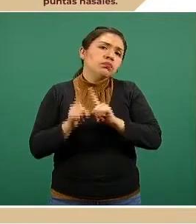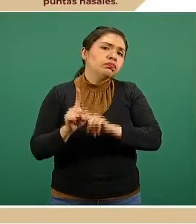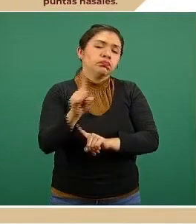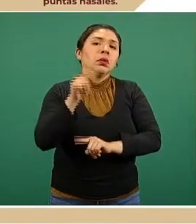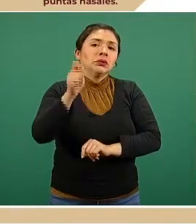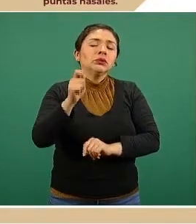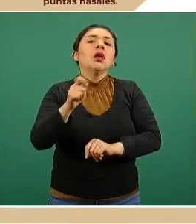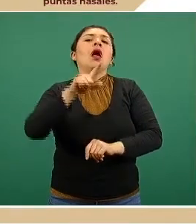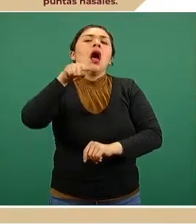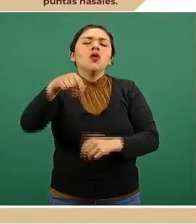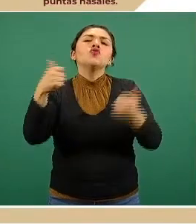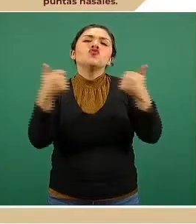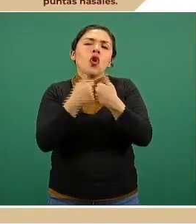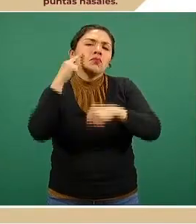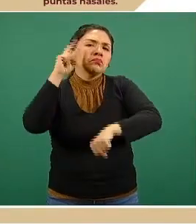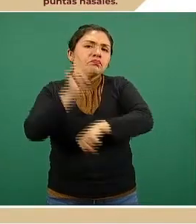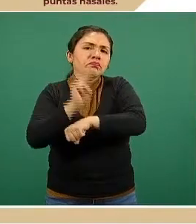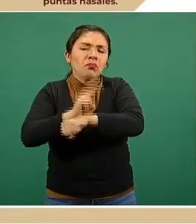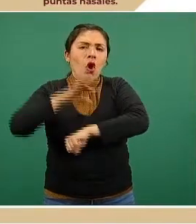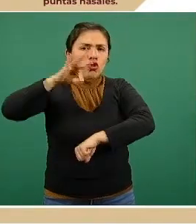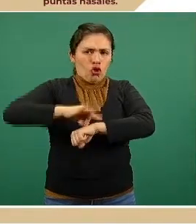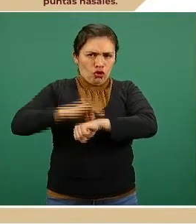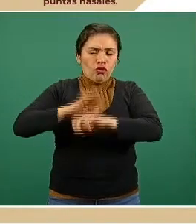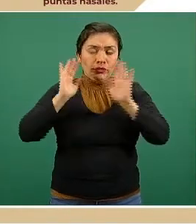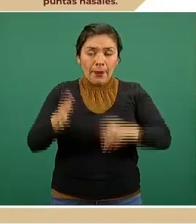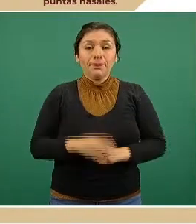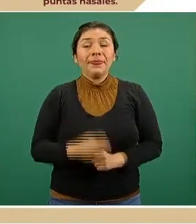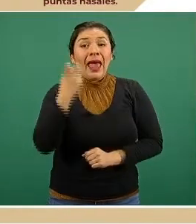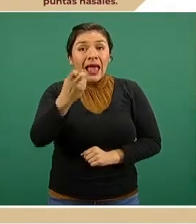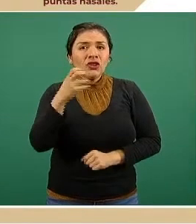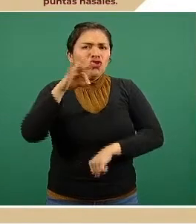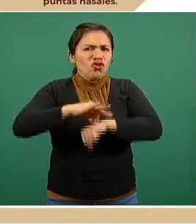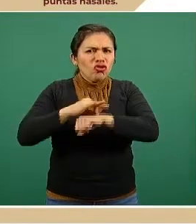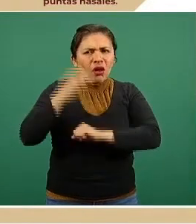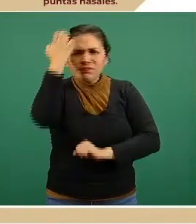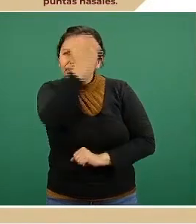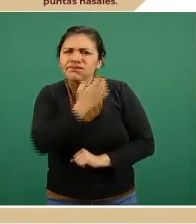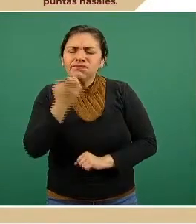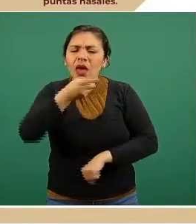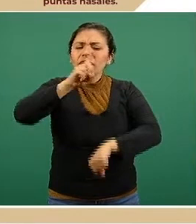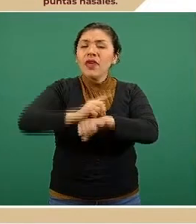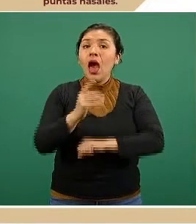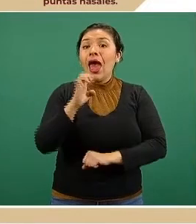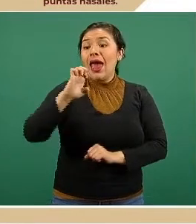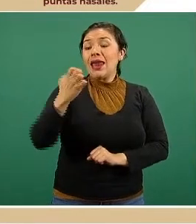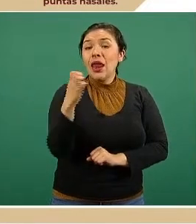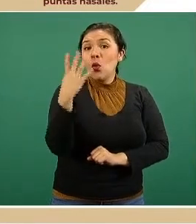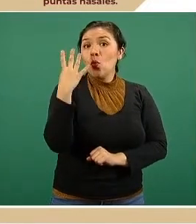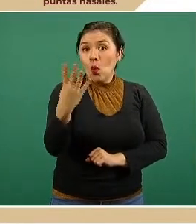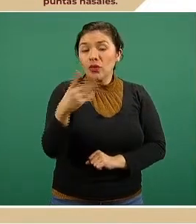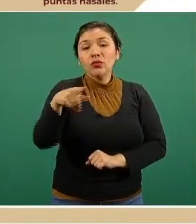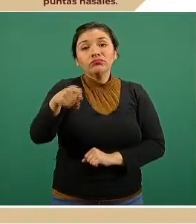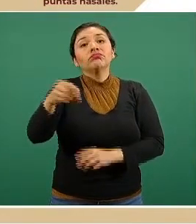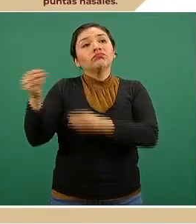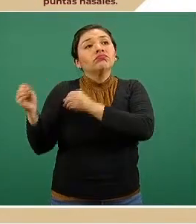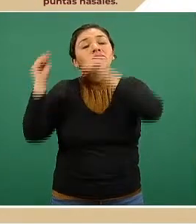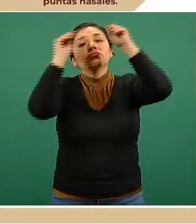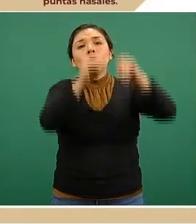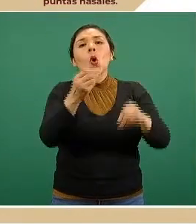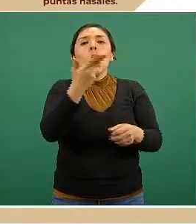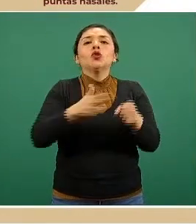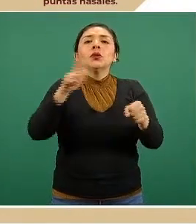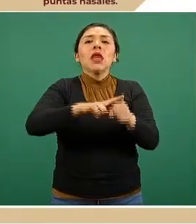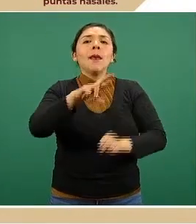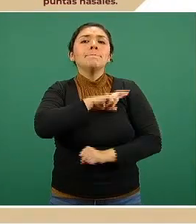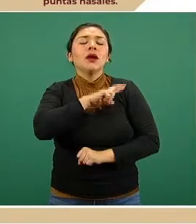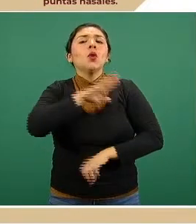mantuvo en seguimiento médico. Producto de este seguimiento médico, el 4 de enero fue remitido a un hospital privado, dado